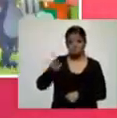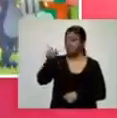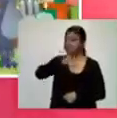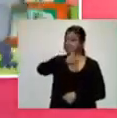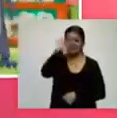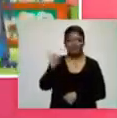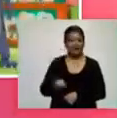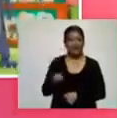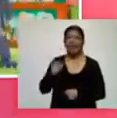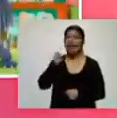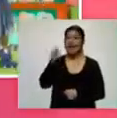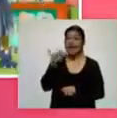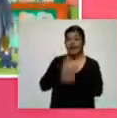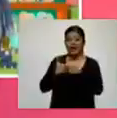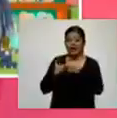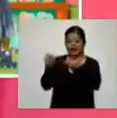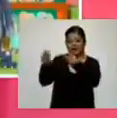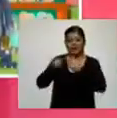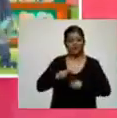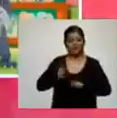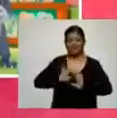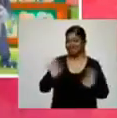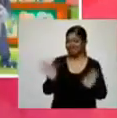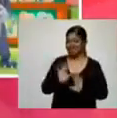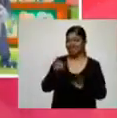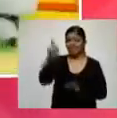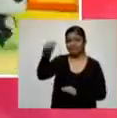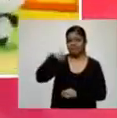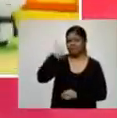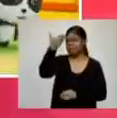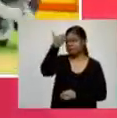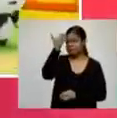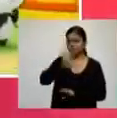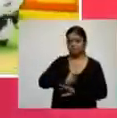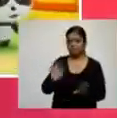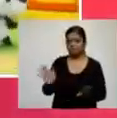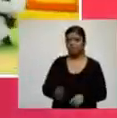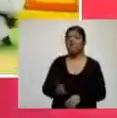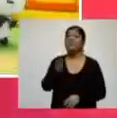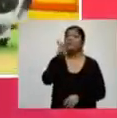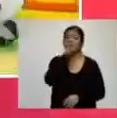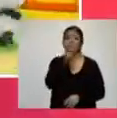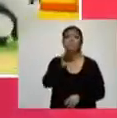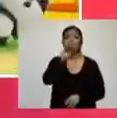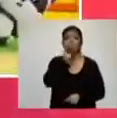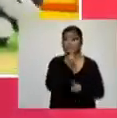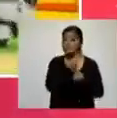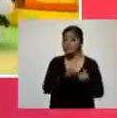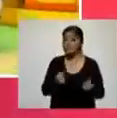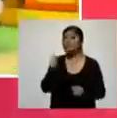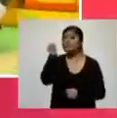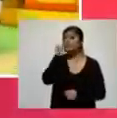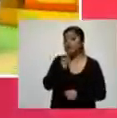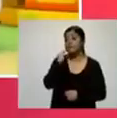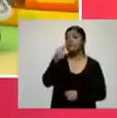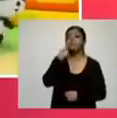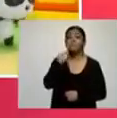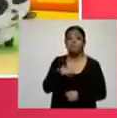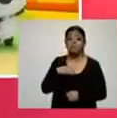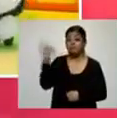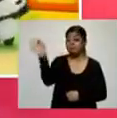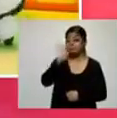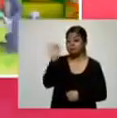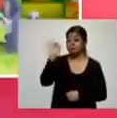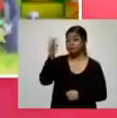nunca reciban nada de lo que les da el desconocido. Mamá y papá siempre nos dicen, si se acerca